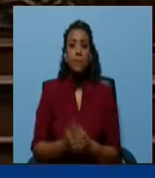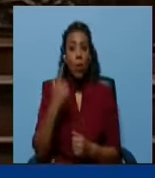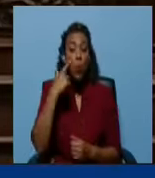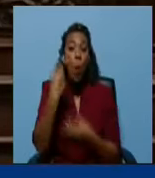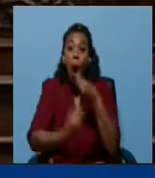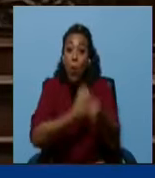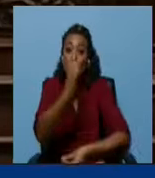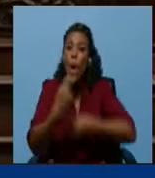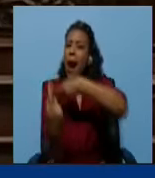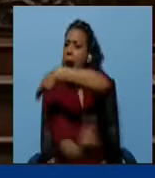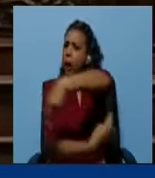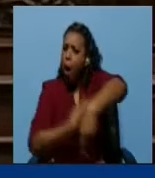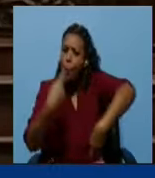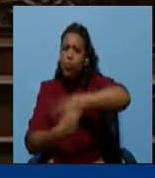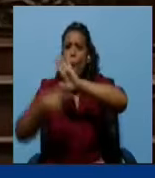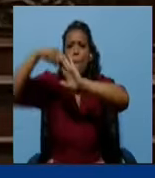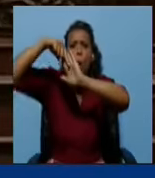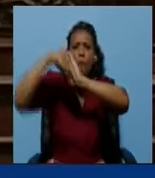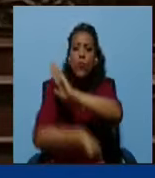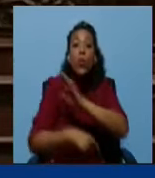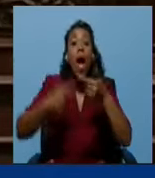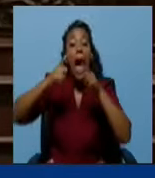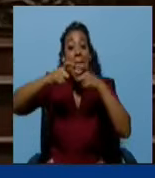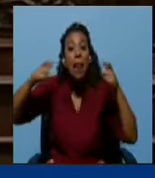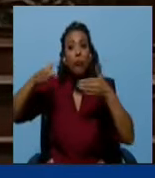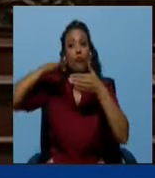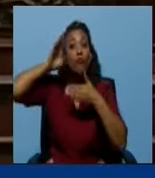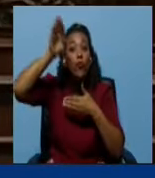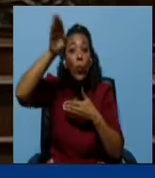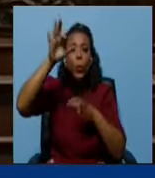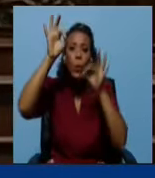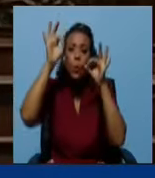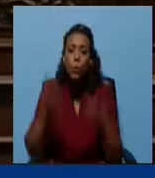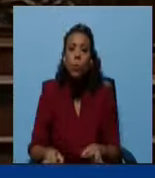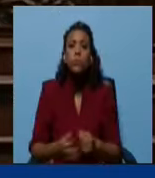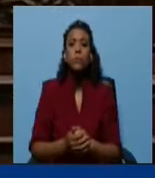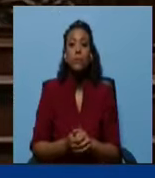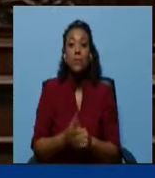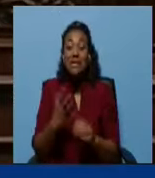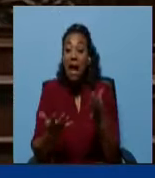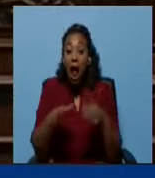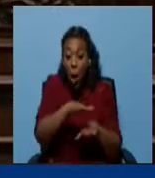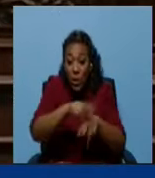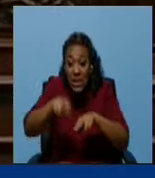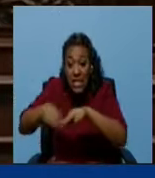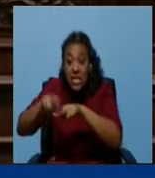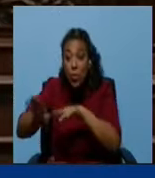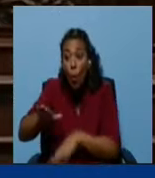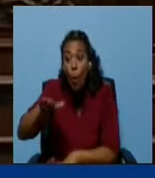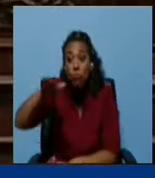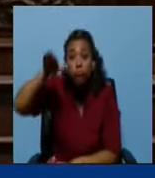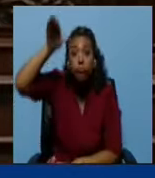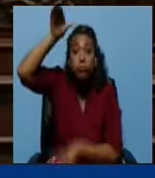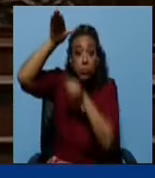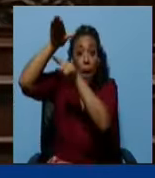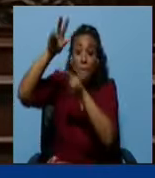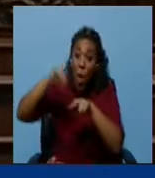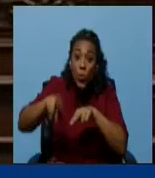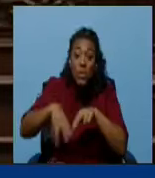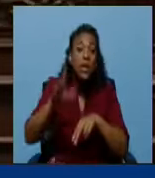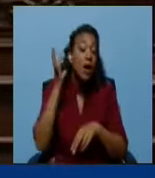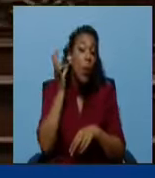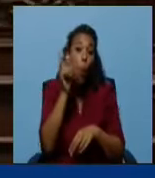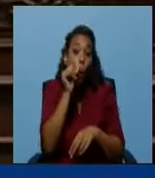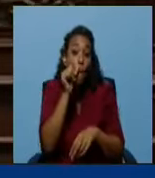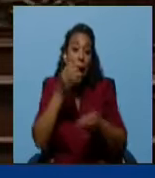haciendo revolución para las generaciones que están creciendo y para los niños y niñas